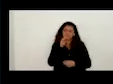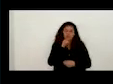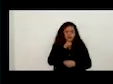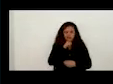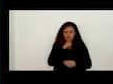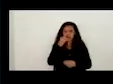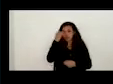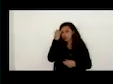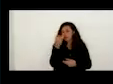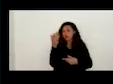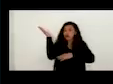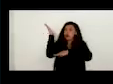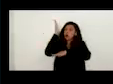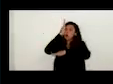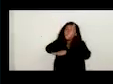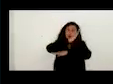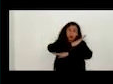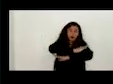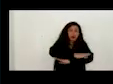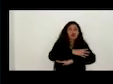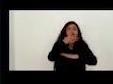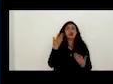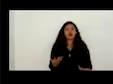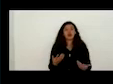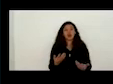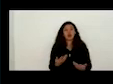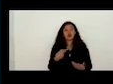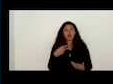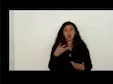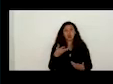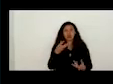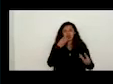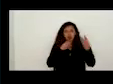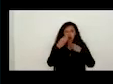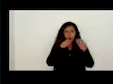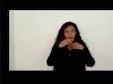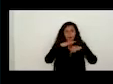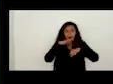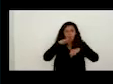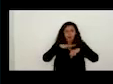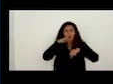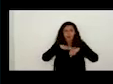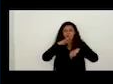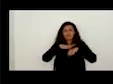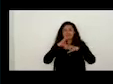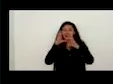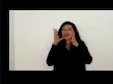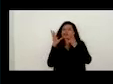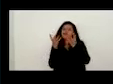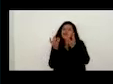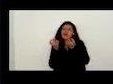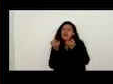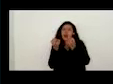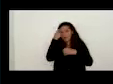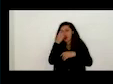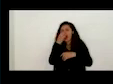día, aumentan el consumo de alimentos o productos que son mucho más suaves a la hora de masticar,